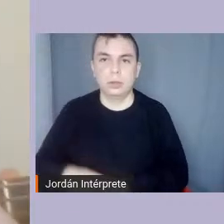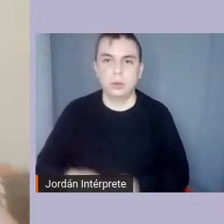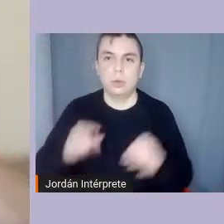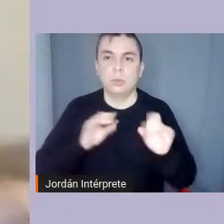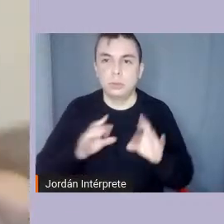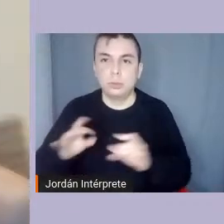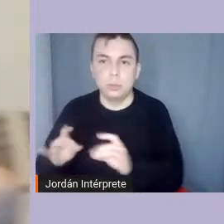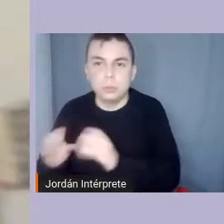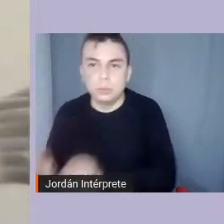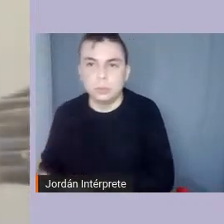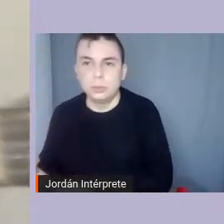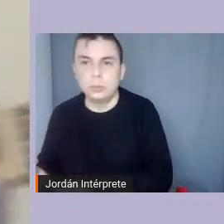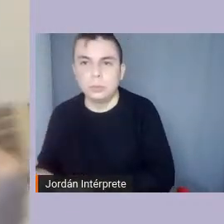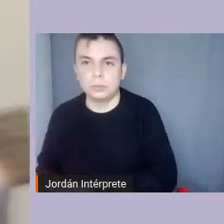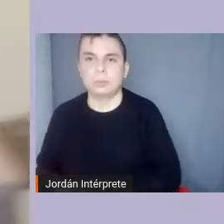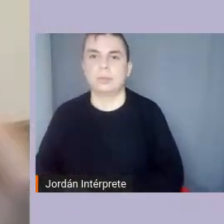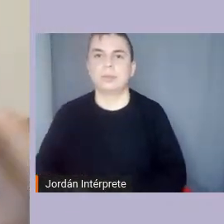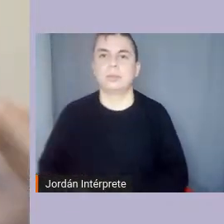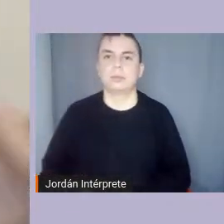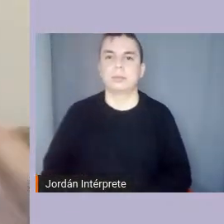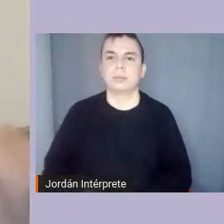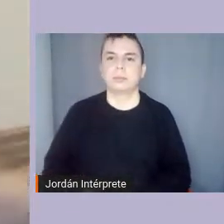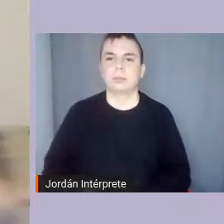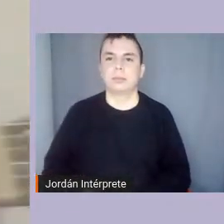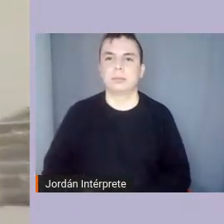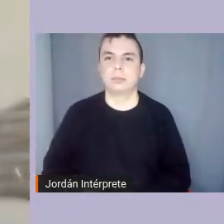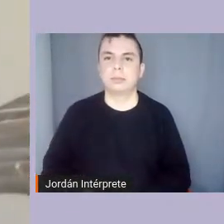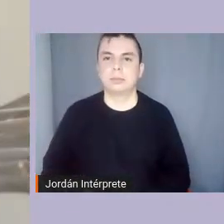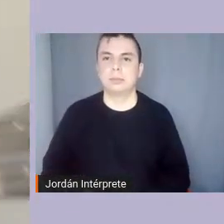Dum, dum, dum, dum, dum.